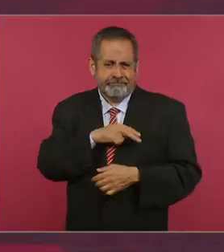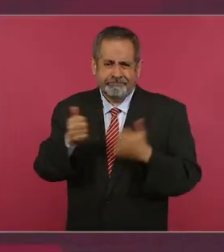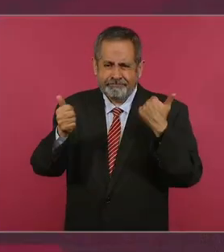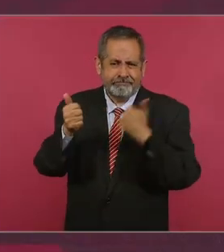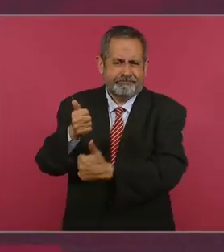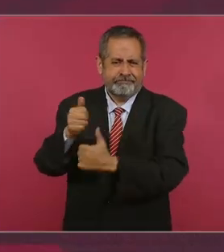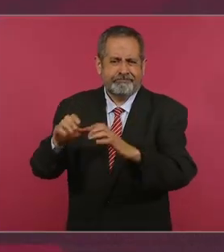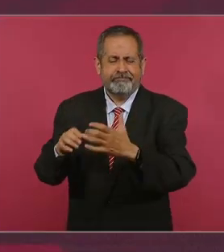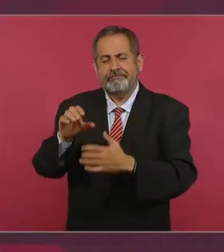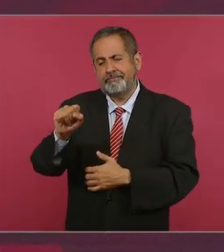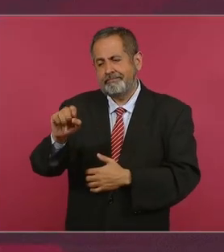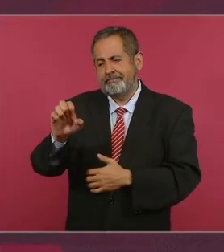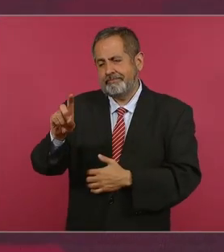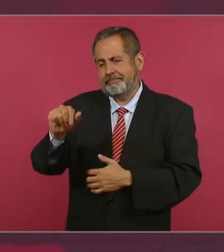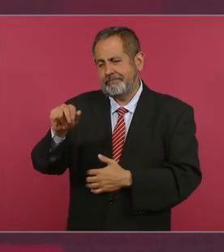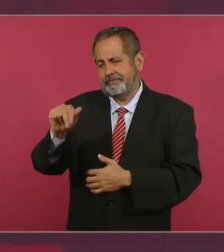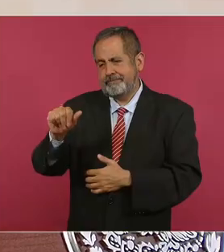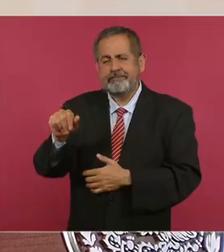Nacional,